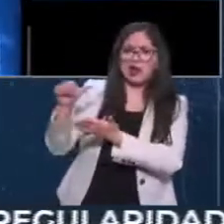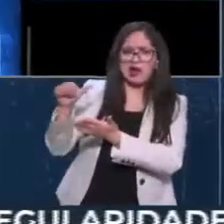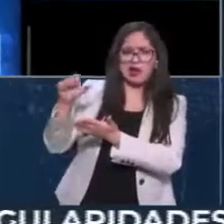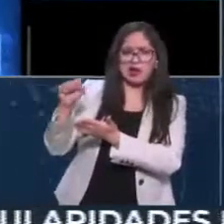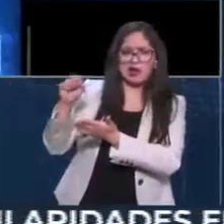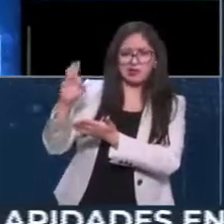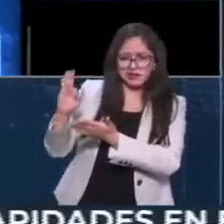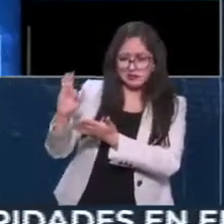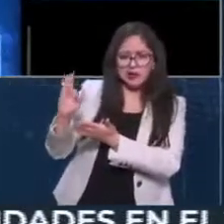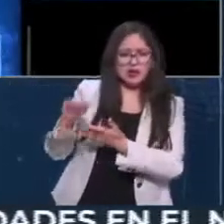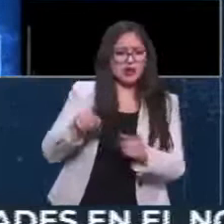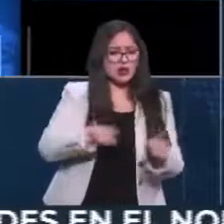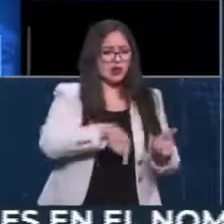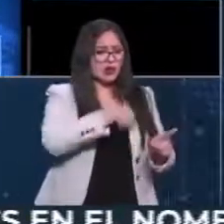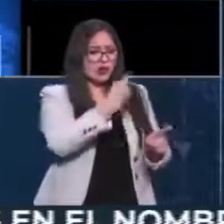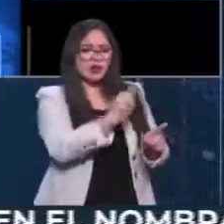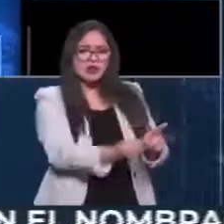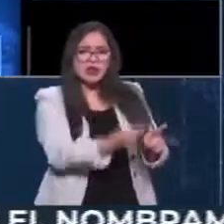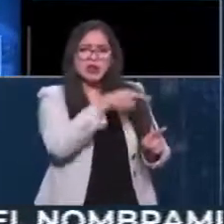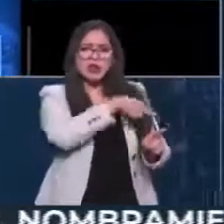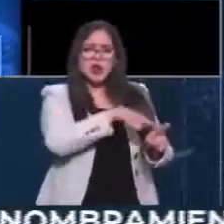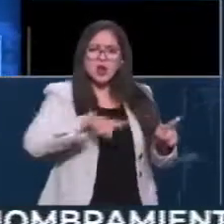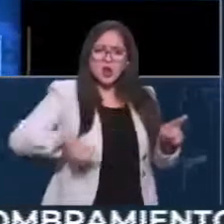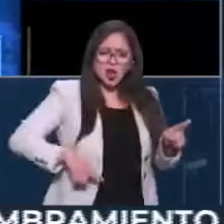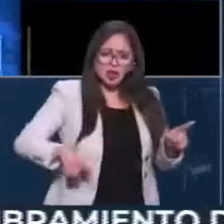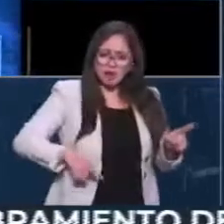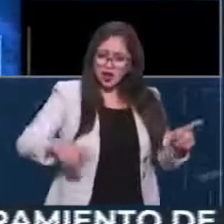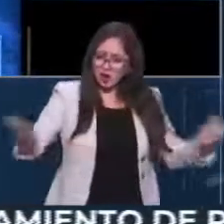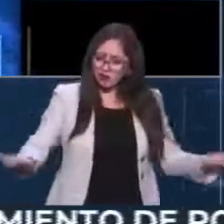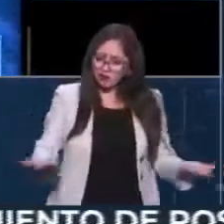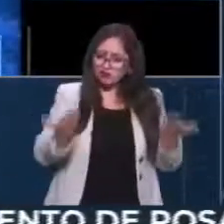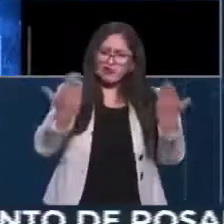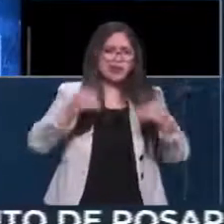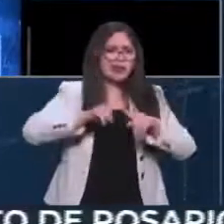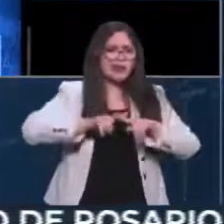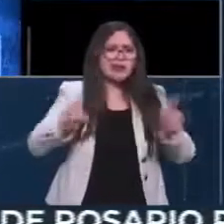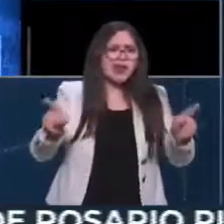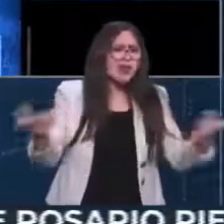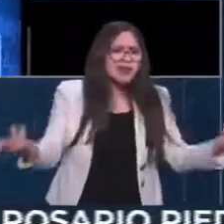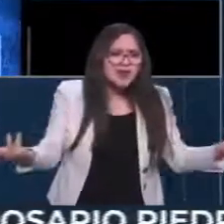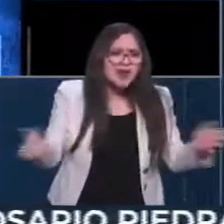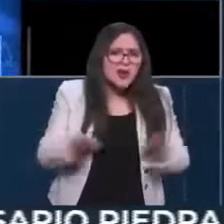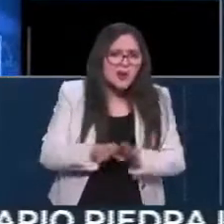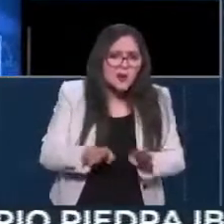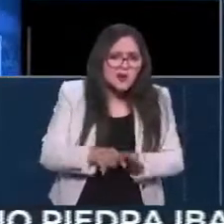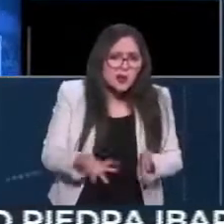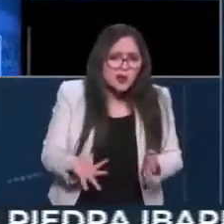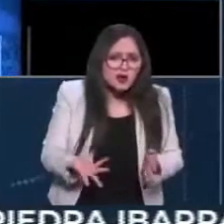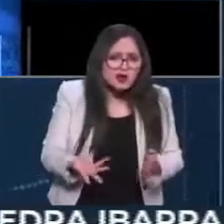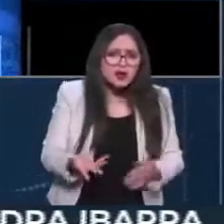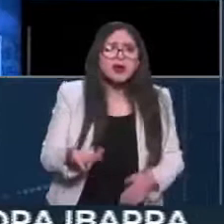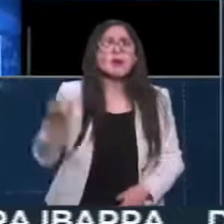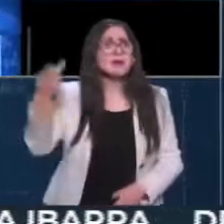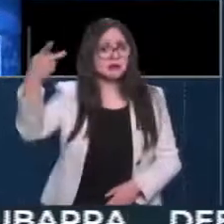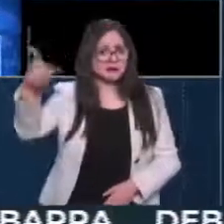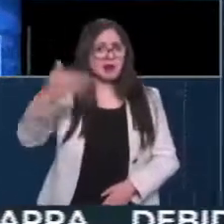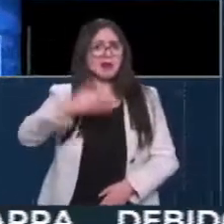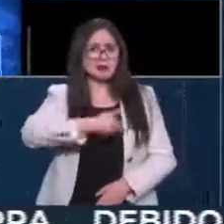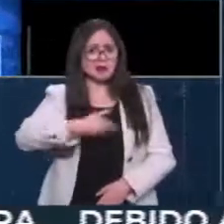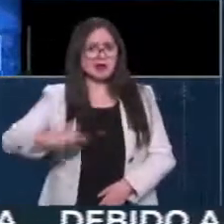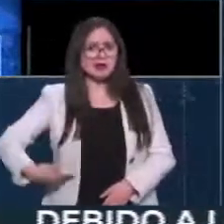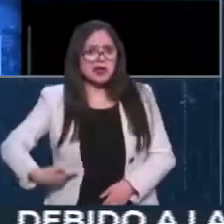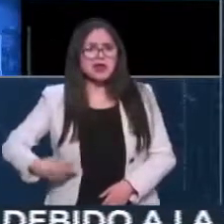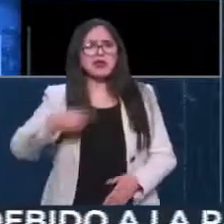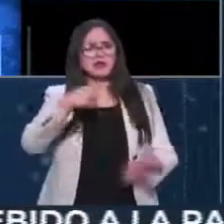y creo que en la tarde, ¿no? Ya el auditor estaba presto a decir que en efecto había habido problemas de